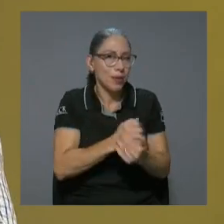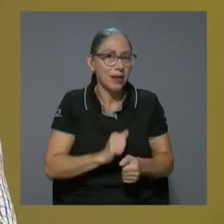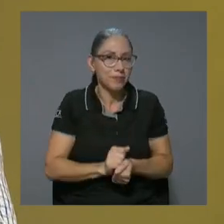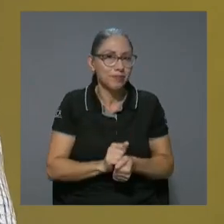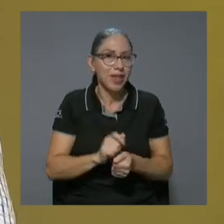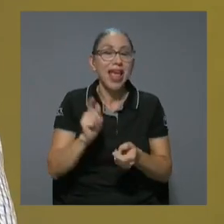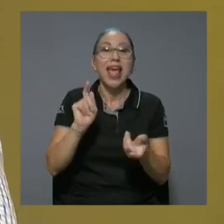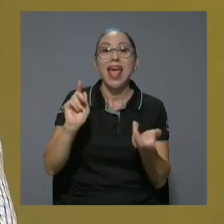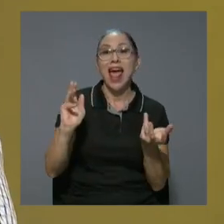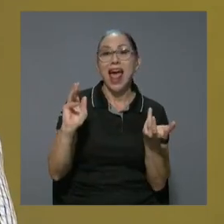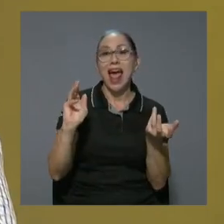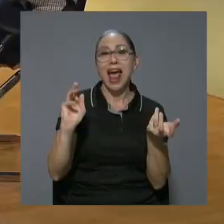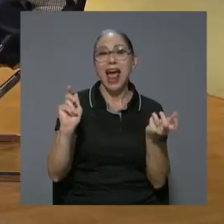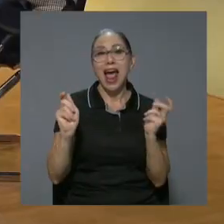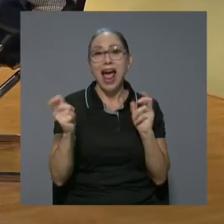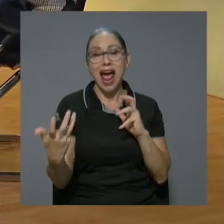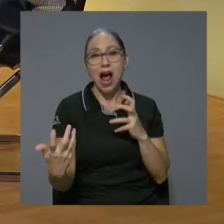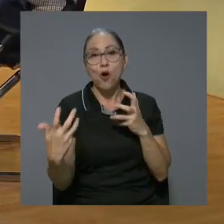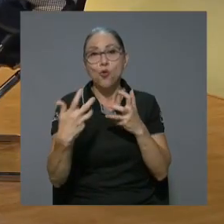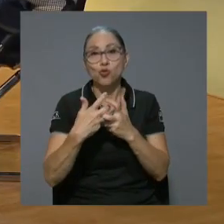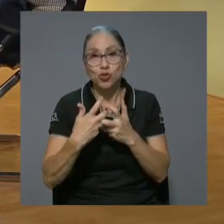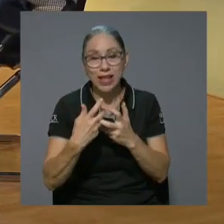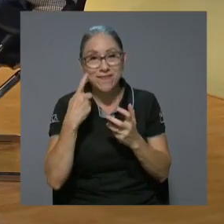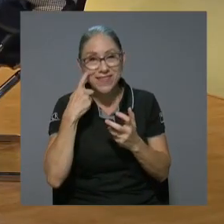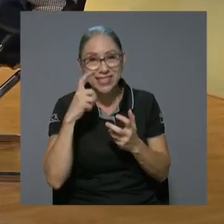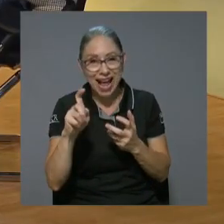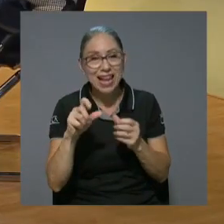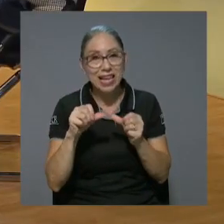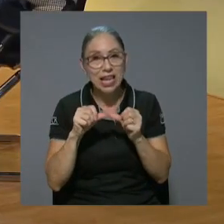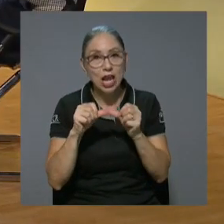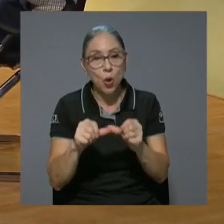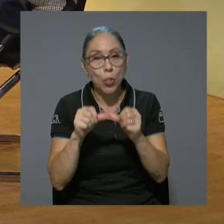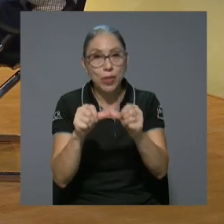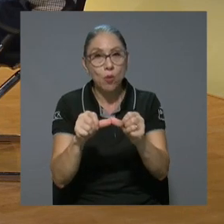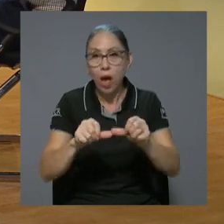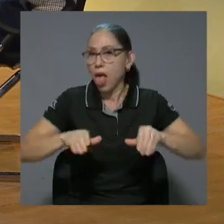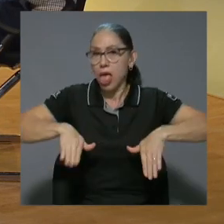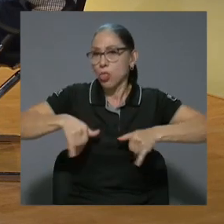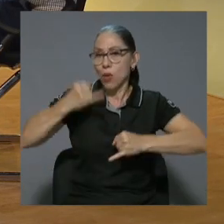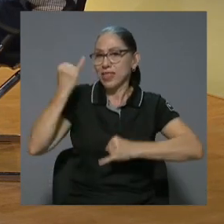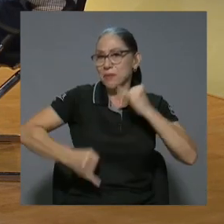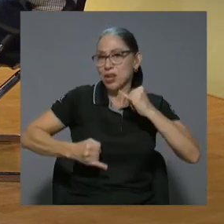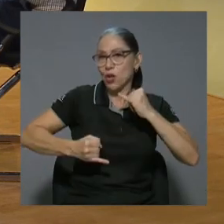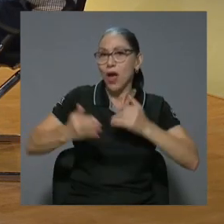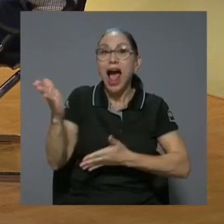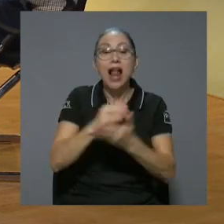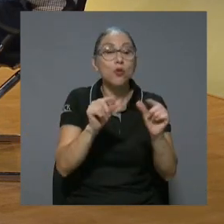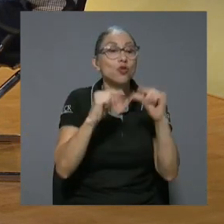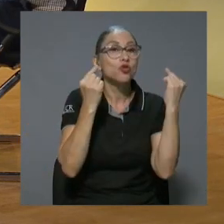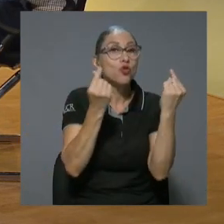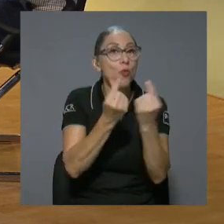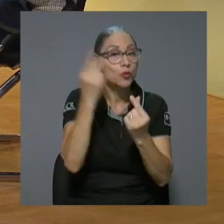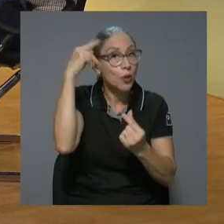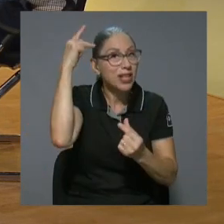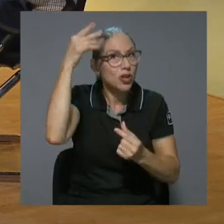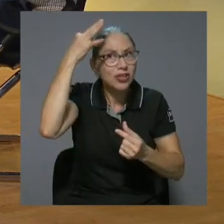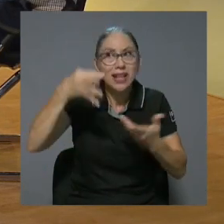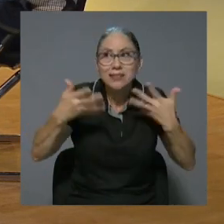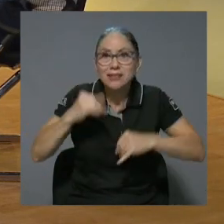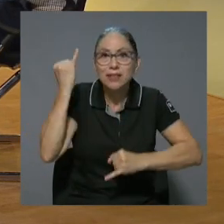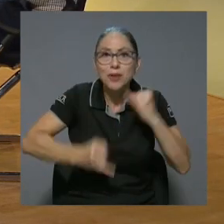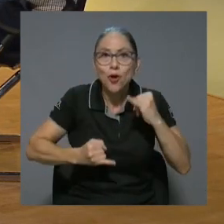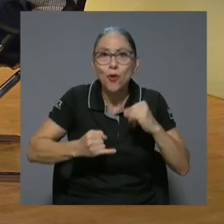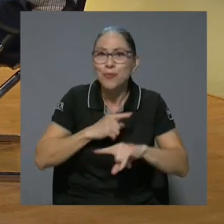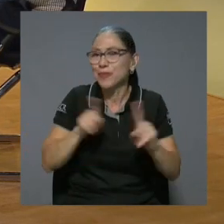ajuste fiscal que continúa, que no ha terminado, ¿verdad? Que esa es una cosa que algunos sectores, especialmente políticos, creen que se acabó el proceso y no estamos a mitad de